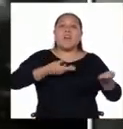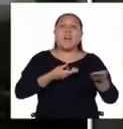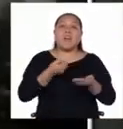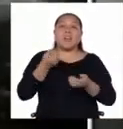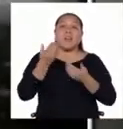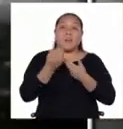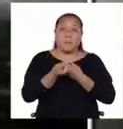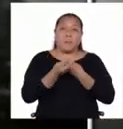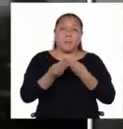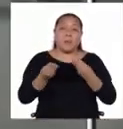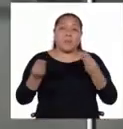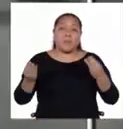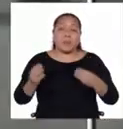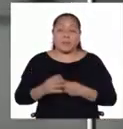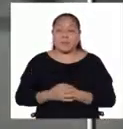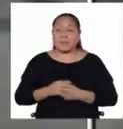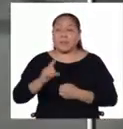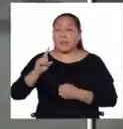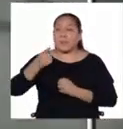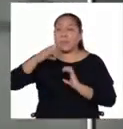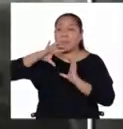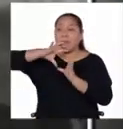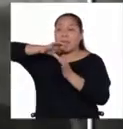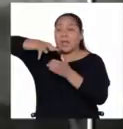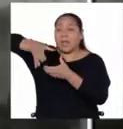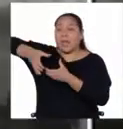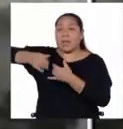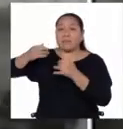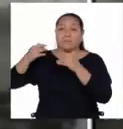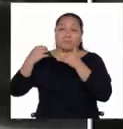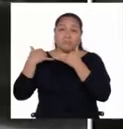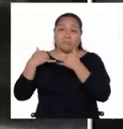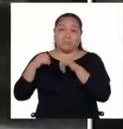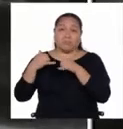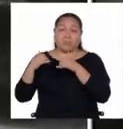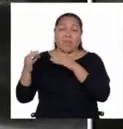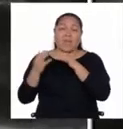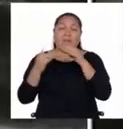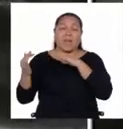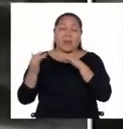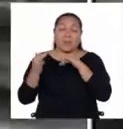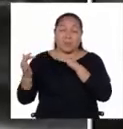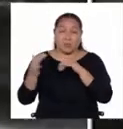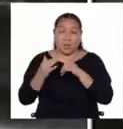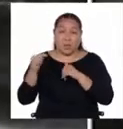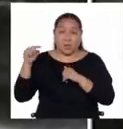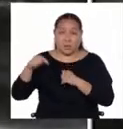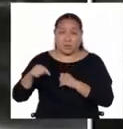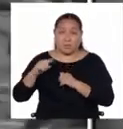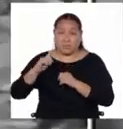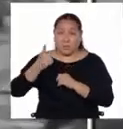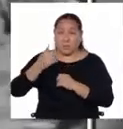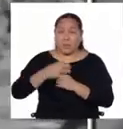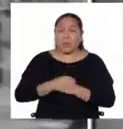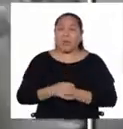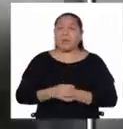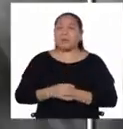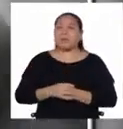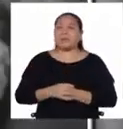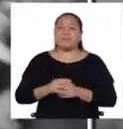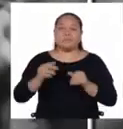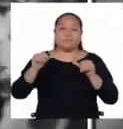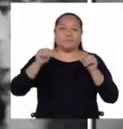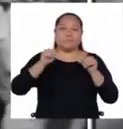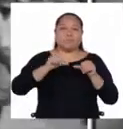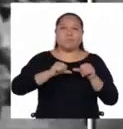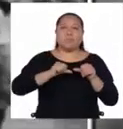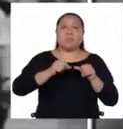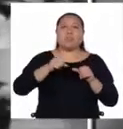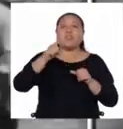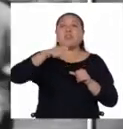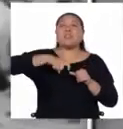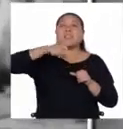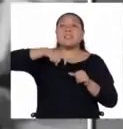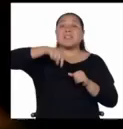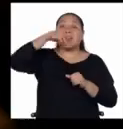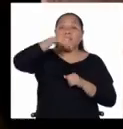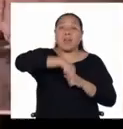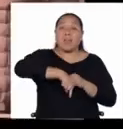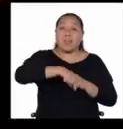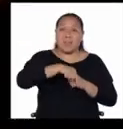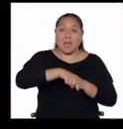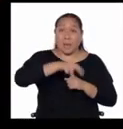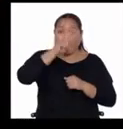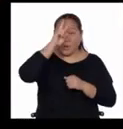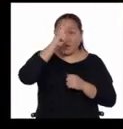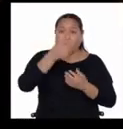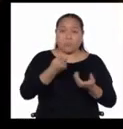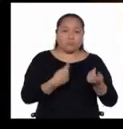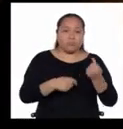La Primera Guerra Mundial generó un auge económico en el Perú porque nuestros recursos naturales eran necesarios para la guerra,